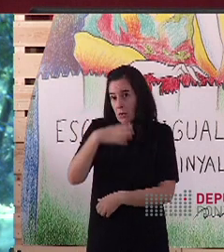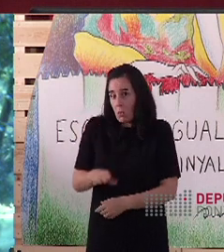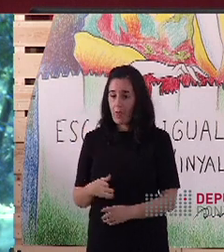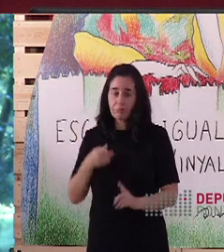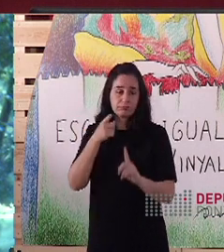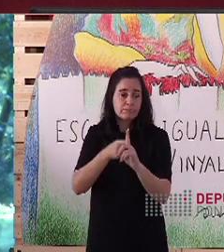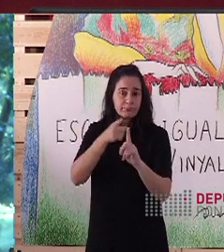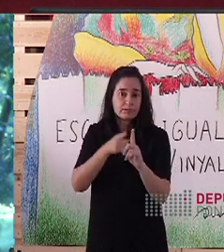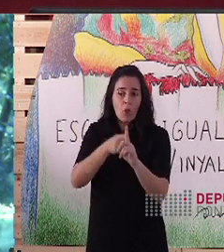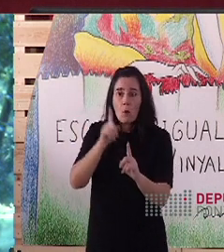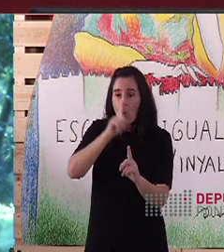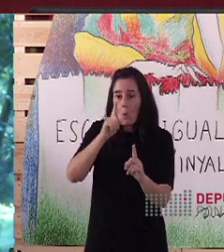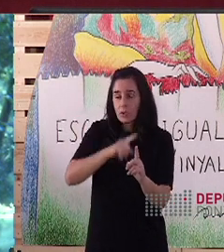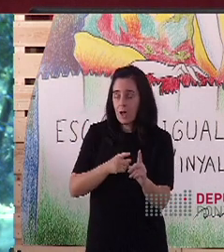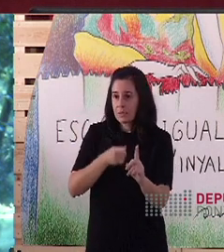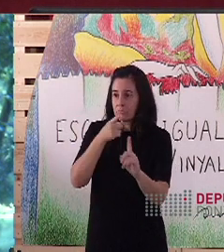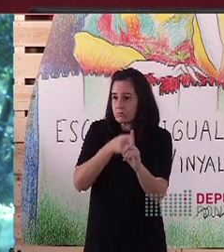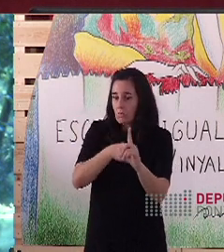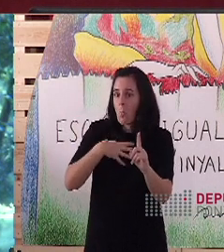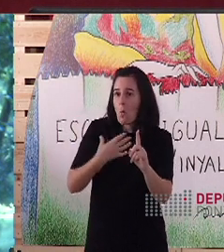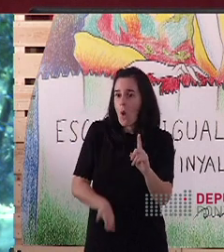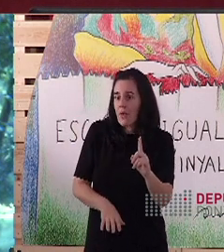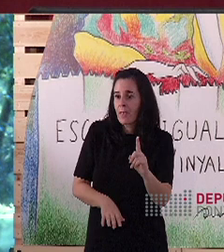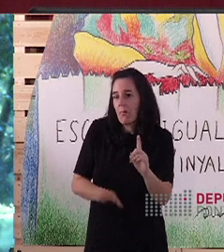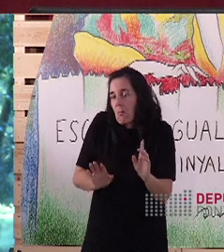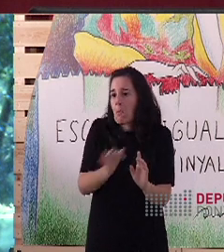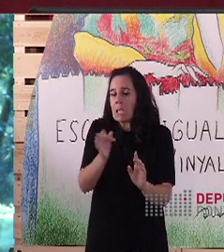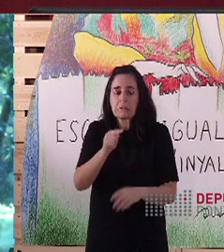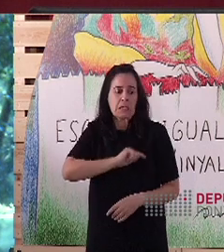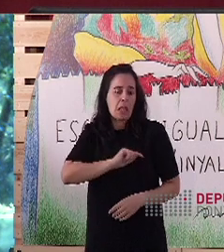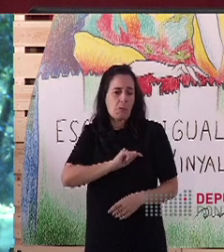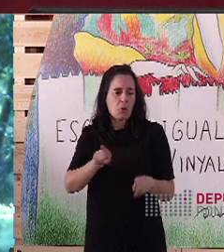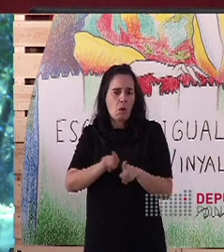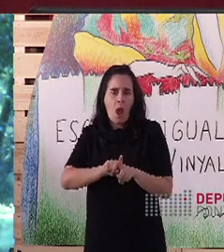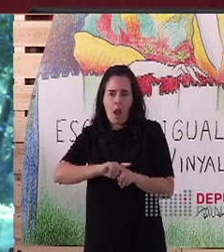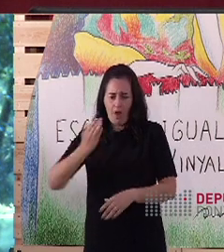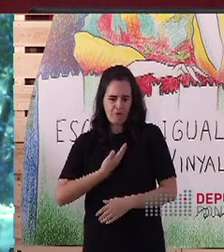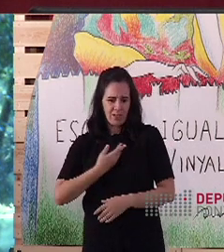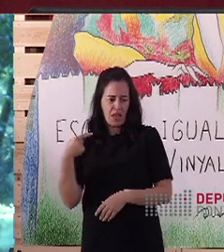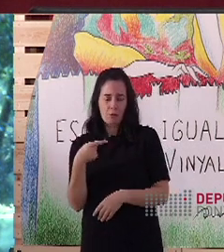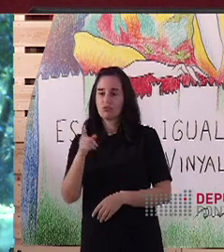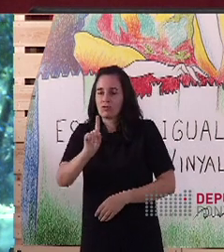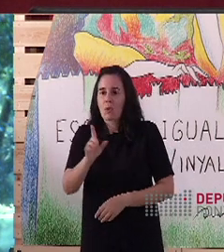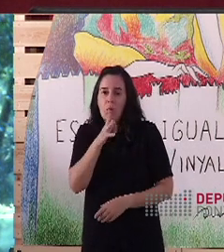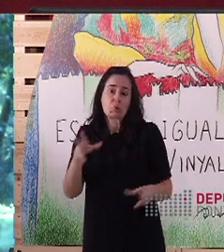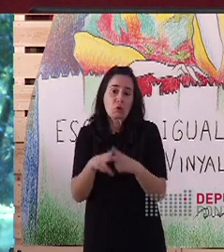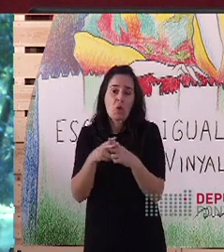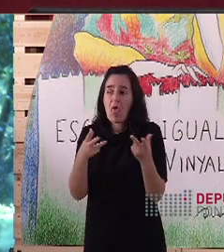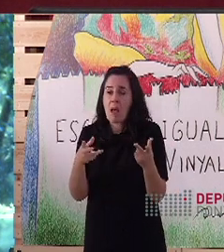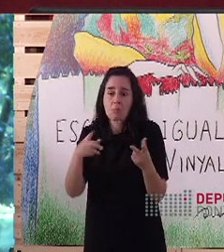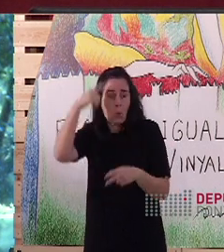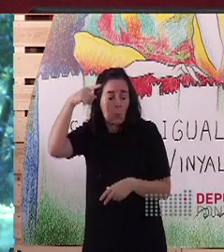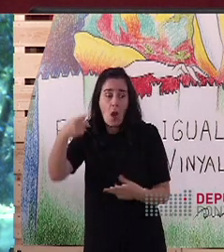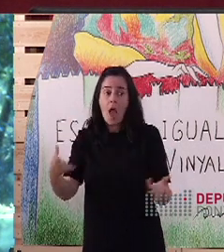prostitución sin sentirse extraordinariamente penalizados por la sociedad, porque ya desde la propia cultura se